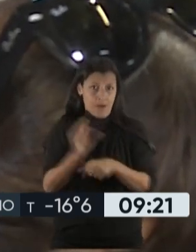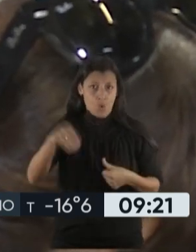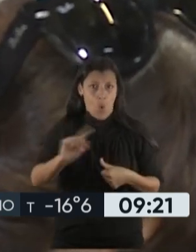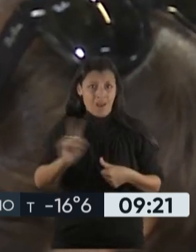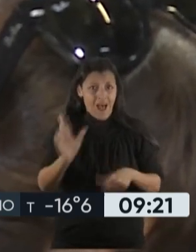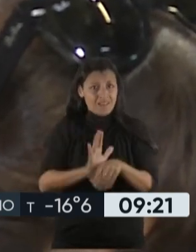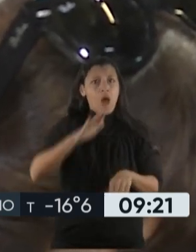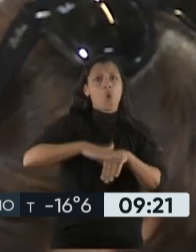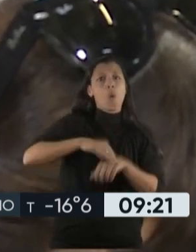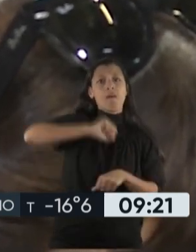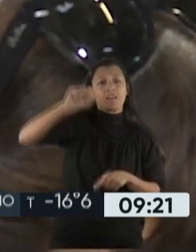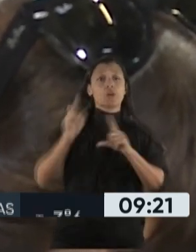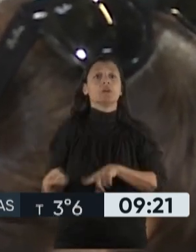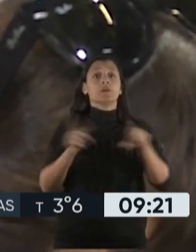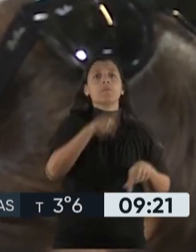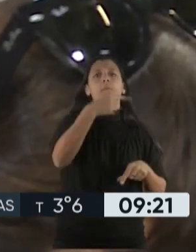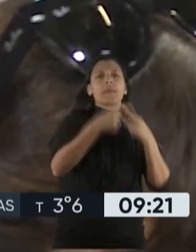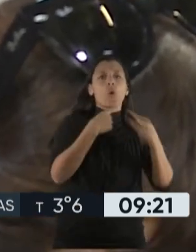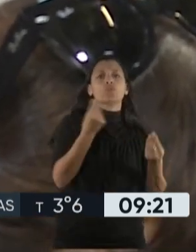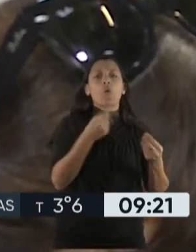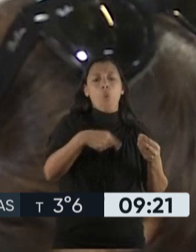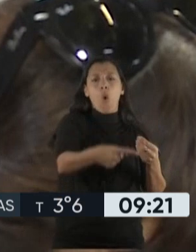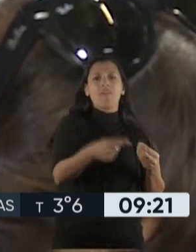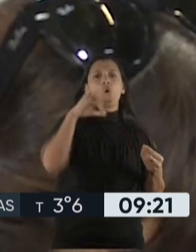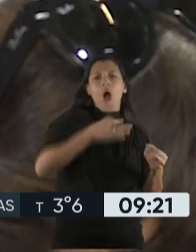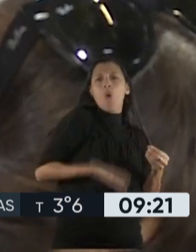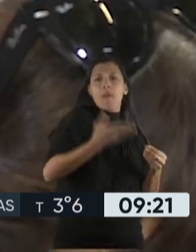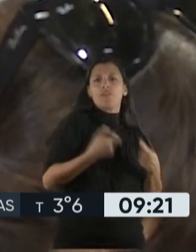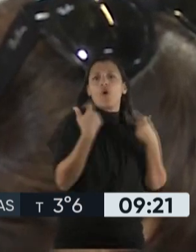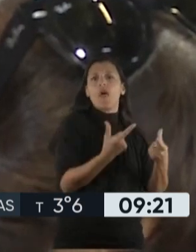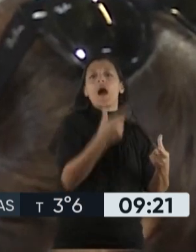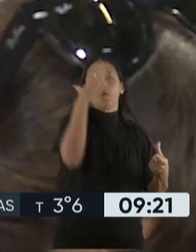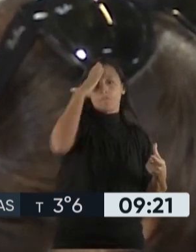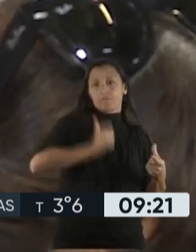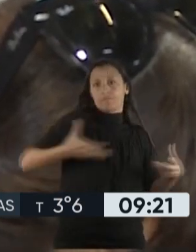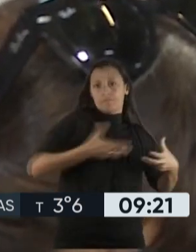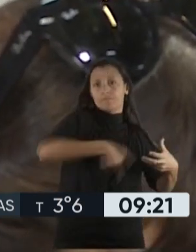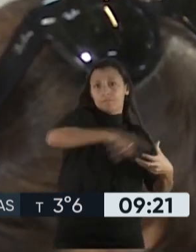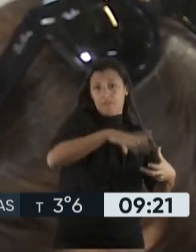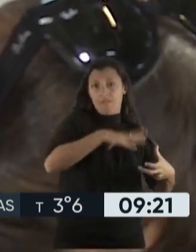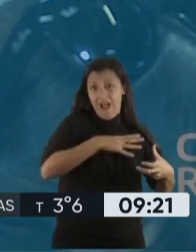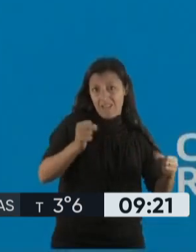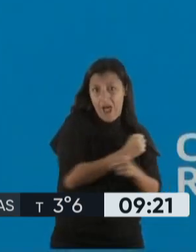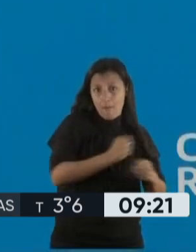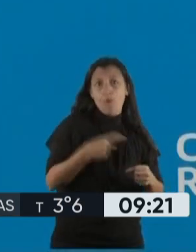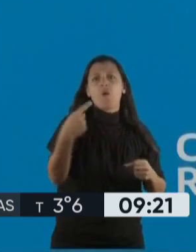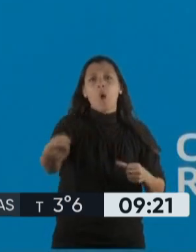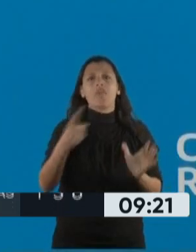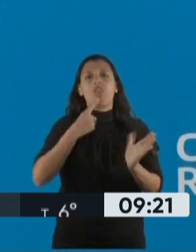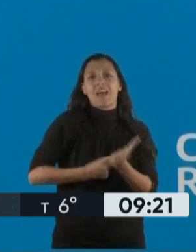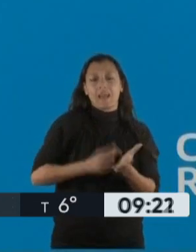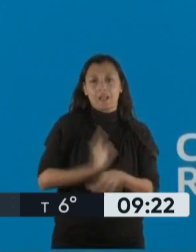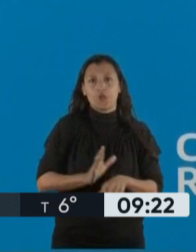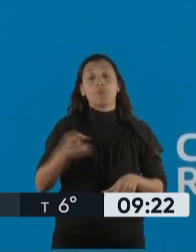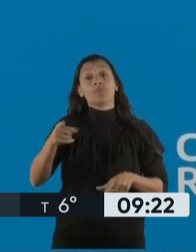parte, ¿cuándo se van a dar los aumentos a las Fuerzas Armadas, que están atrasados y todavía no hay definición por decreto? Los